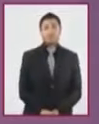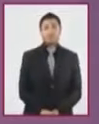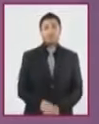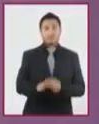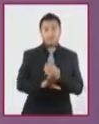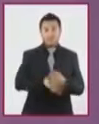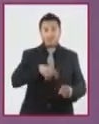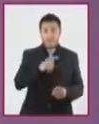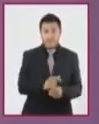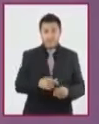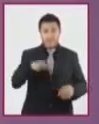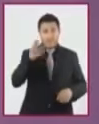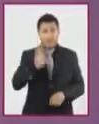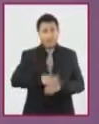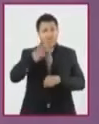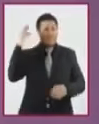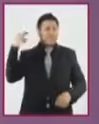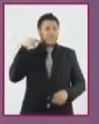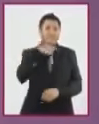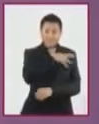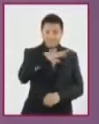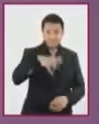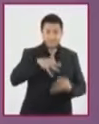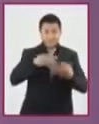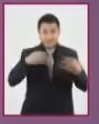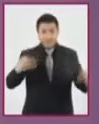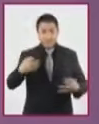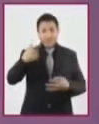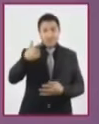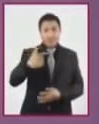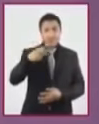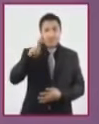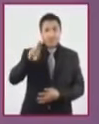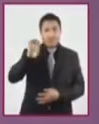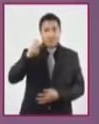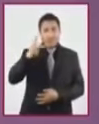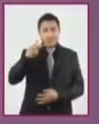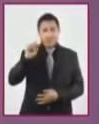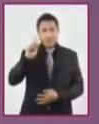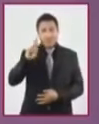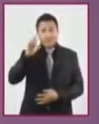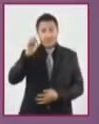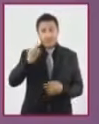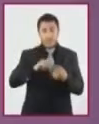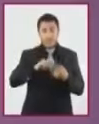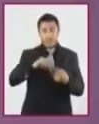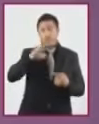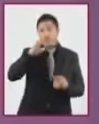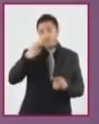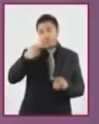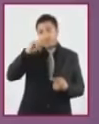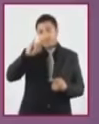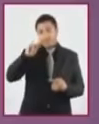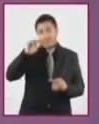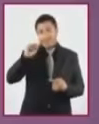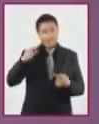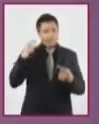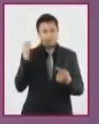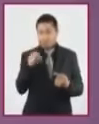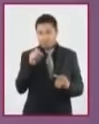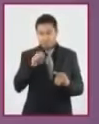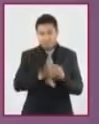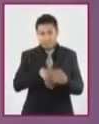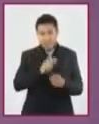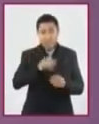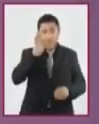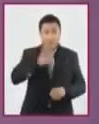El animal terrestre más rápido que existe es el guepardo o chita, un felino que puede correr a más de 30 metros